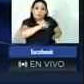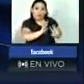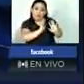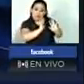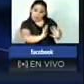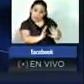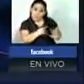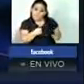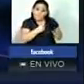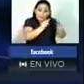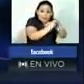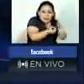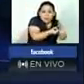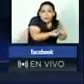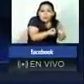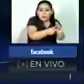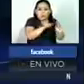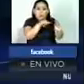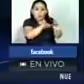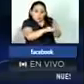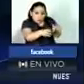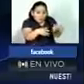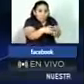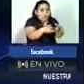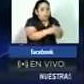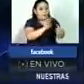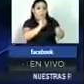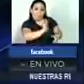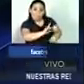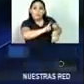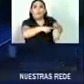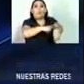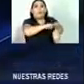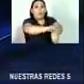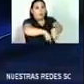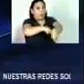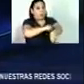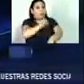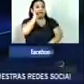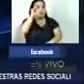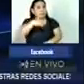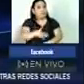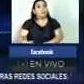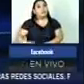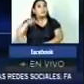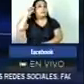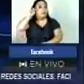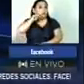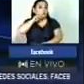cerca de ustedes, de sus casas, de sus caletas. Les quedan algunas horas, advirtió el presidente.